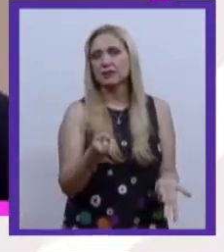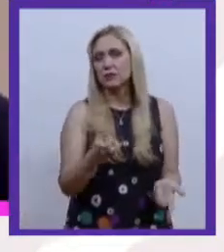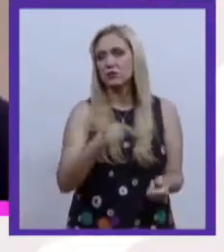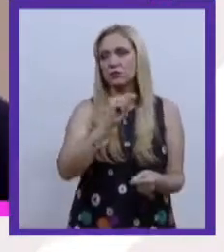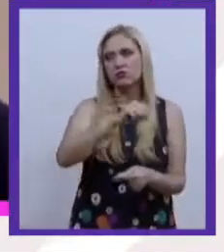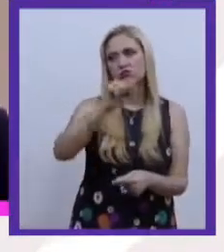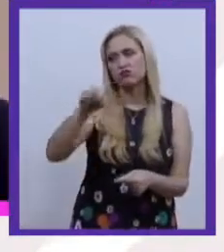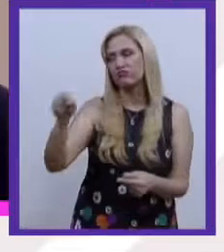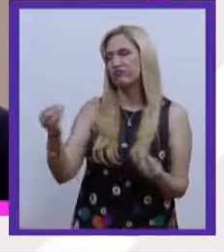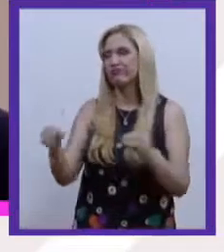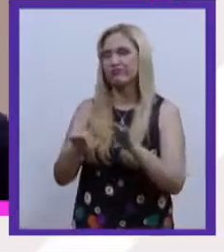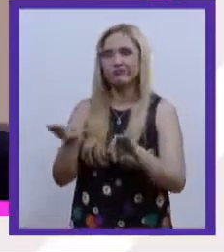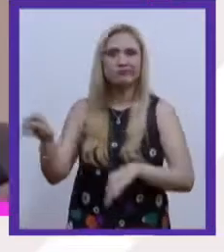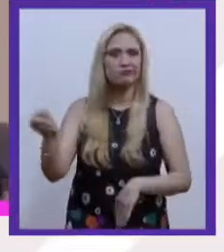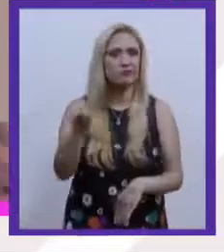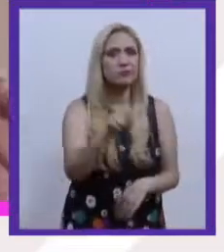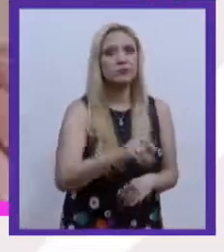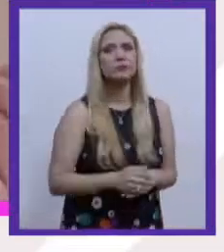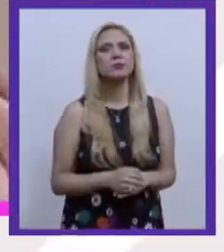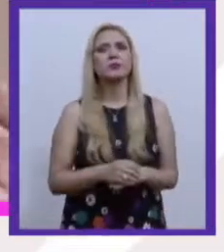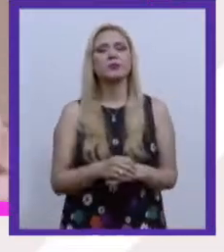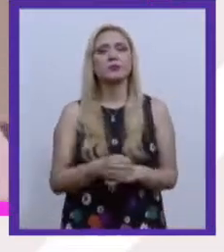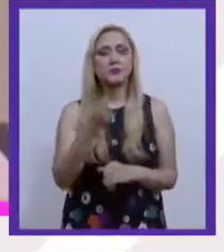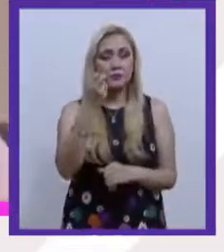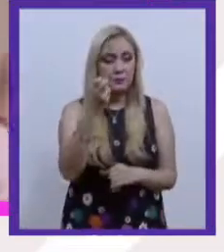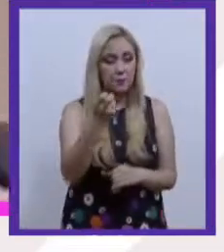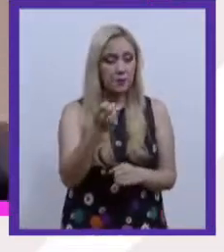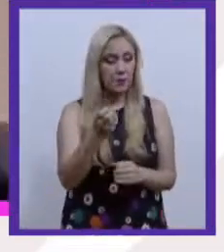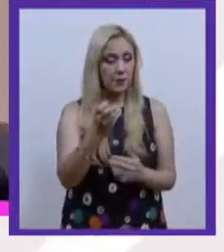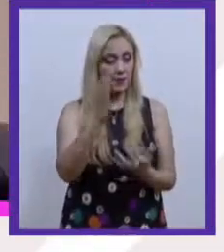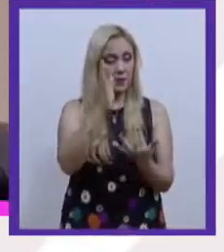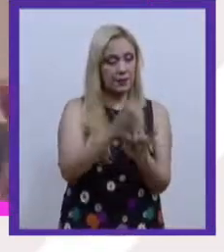en muchos empleos, ¿no? O sea, esta división sexual